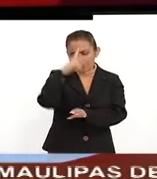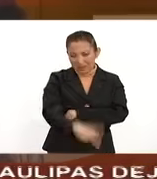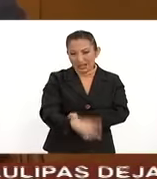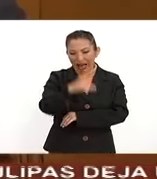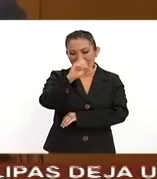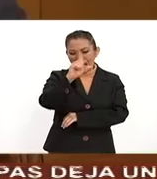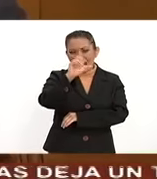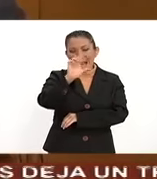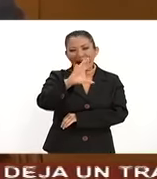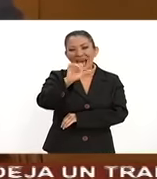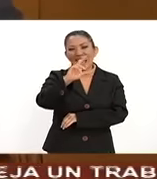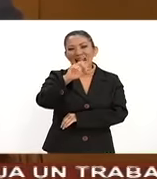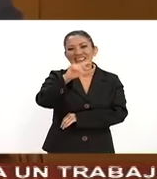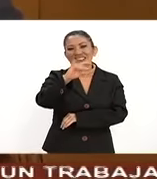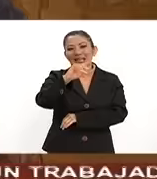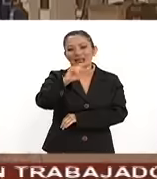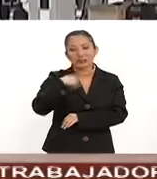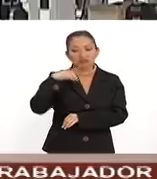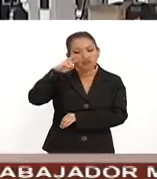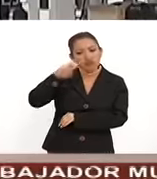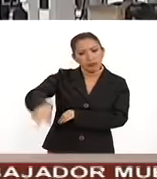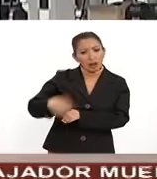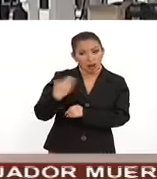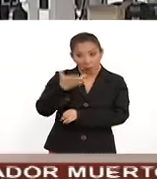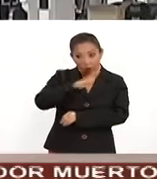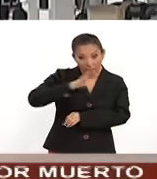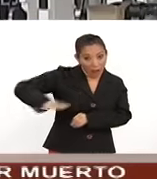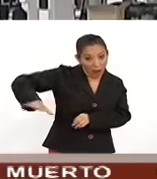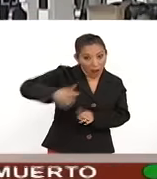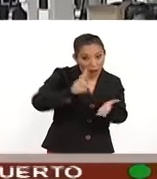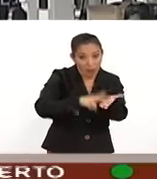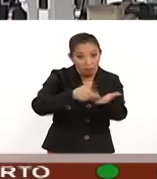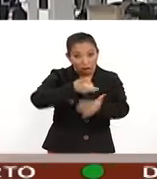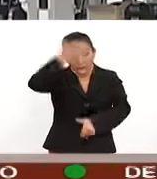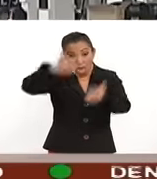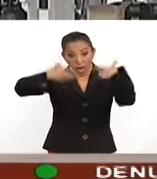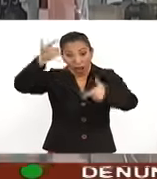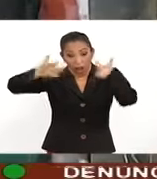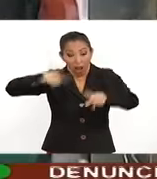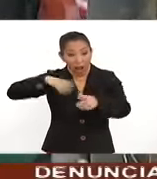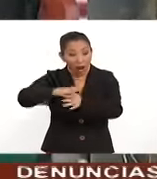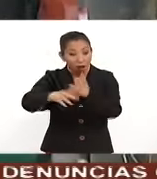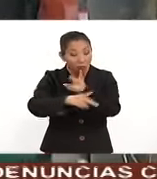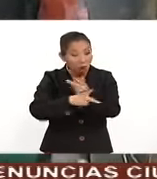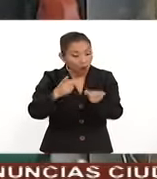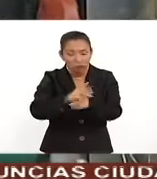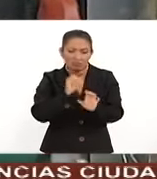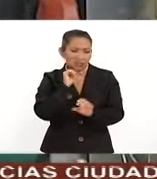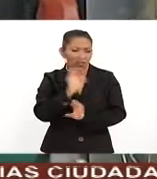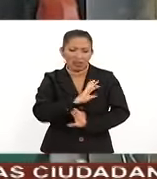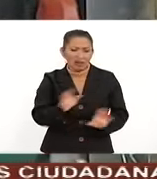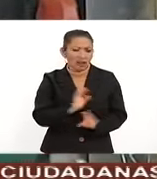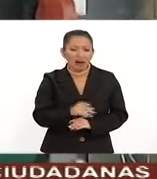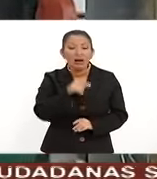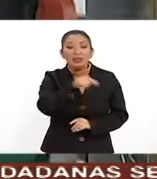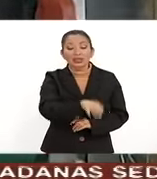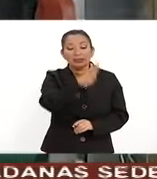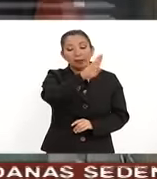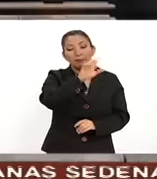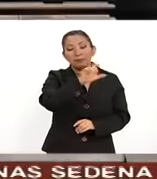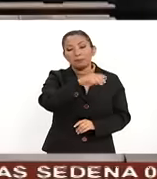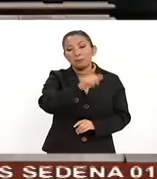Agustín Carstens, dijo que no se han registrado aumentos generalizados de precio por el alza en las gasolinas. Asimismo, informó que el